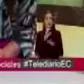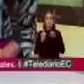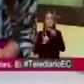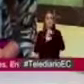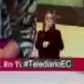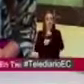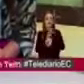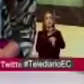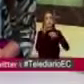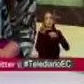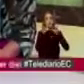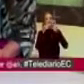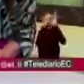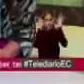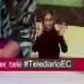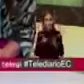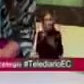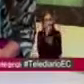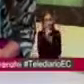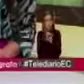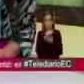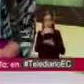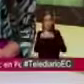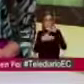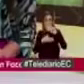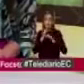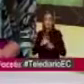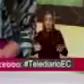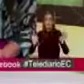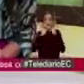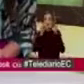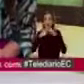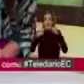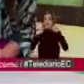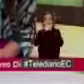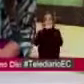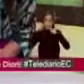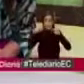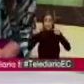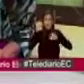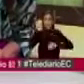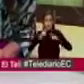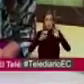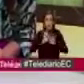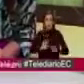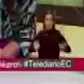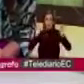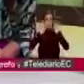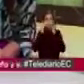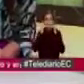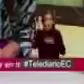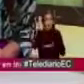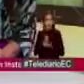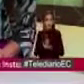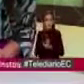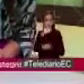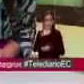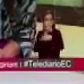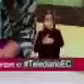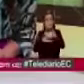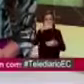nuevo esquema debe aplicarse de manera inmediata a partir de los consumos de marzo y mientras dure el estado de excepción por la emergencia sanitaria que